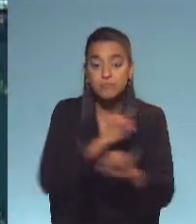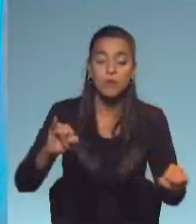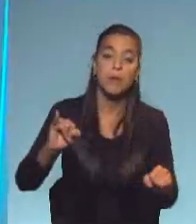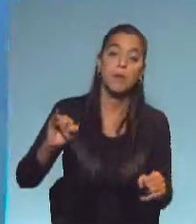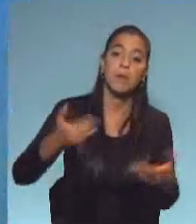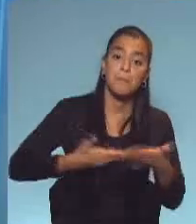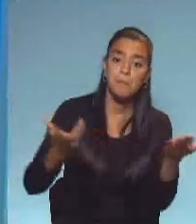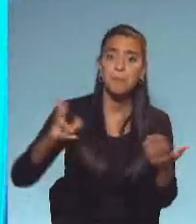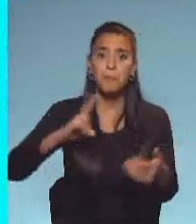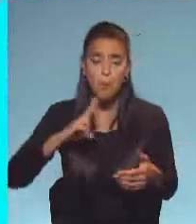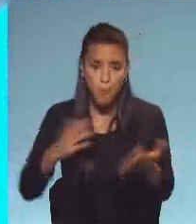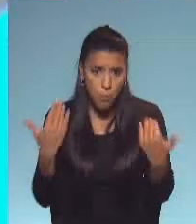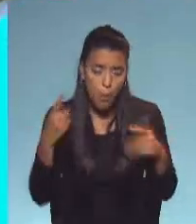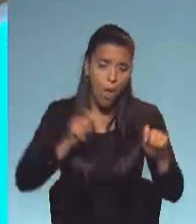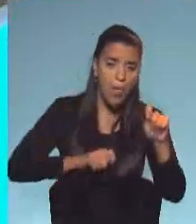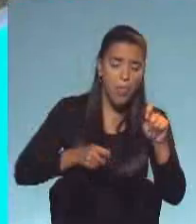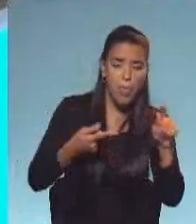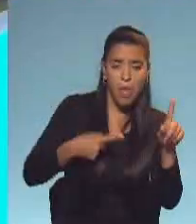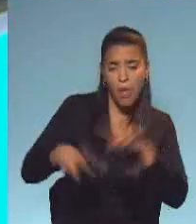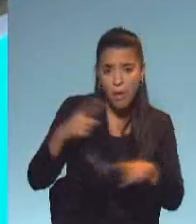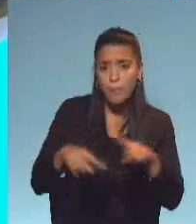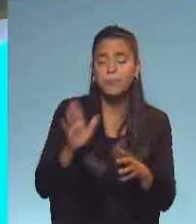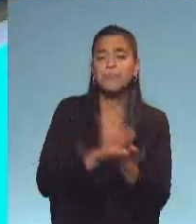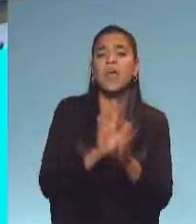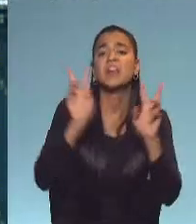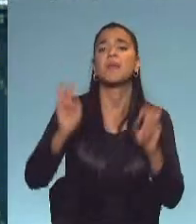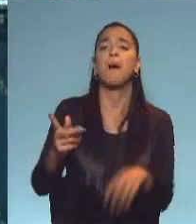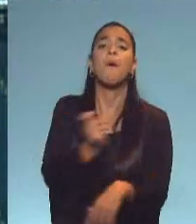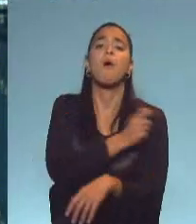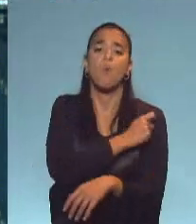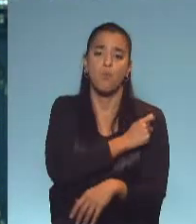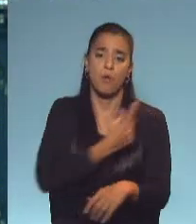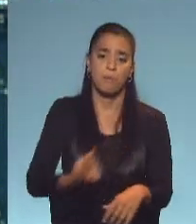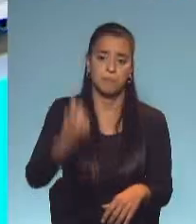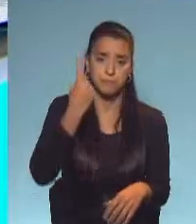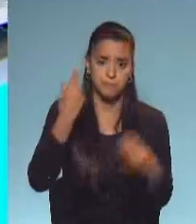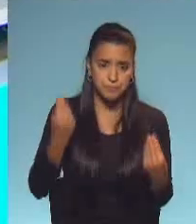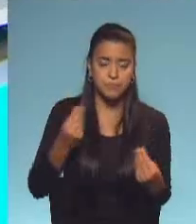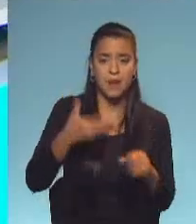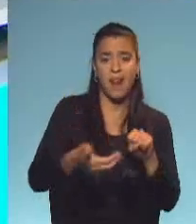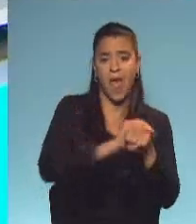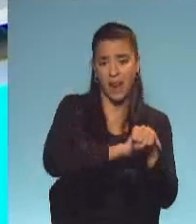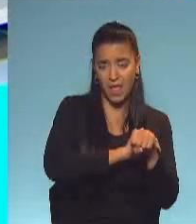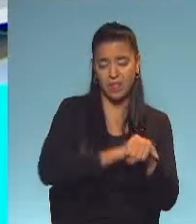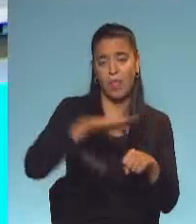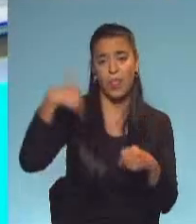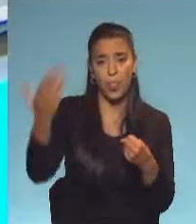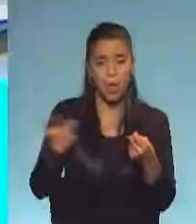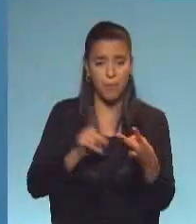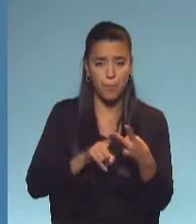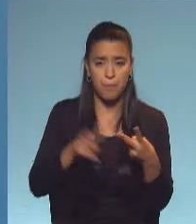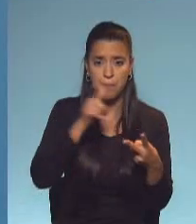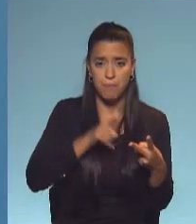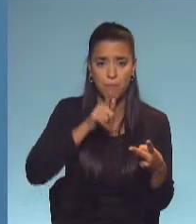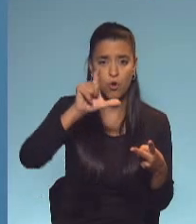podían intentar hacer gestiones por las vacunas. Bueno, el primero fue Rodríguez Larreta, ¿no? Después decidió, creo, si no me